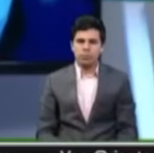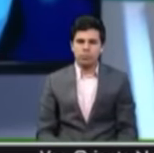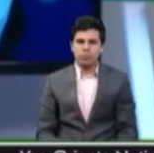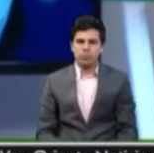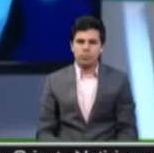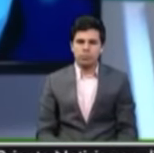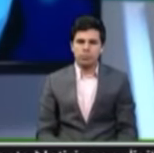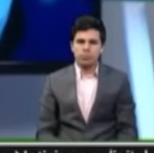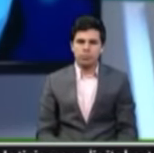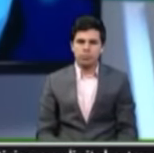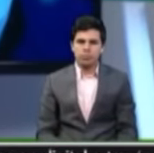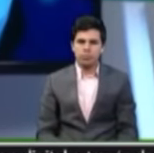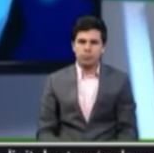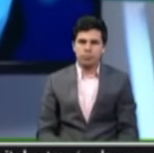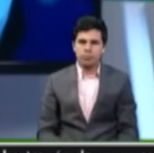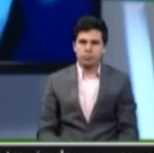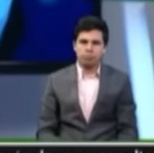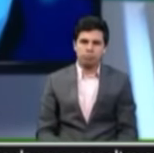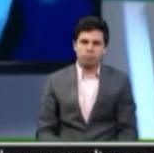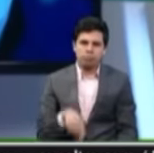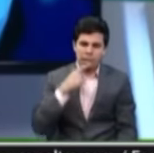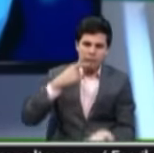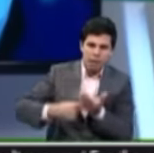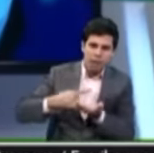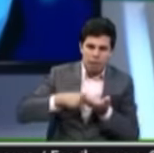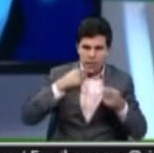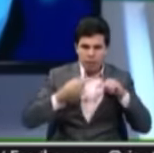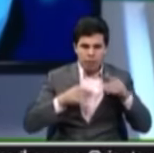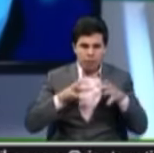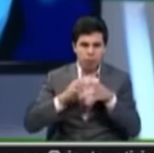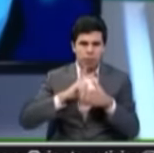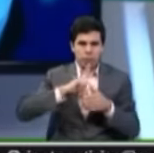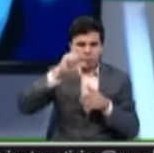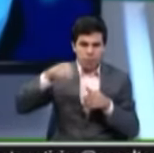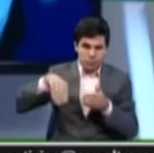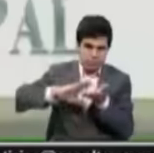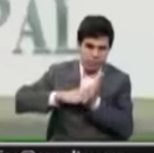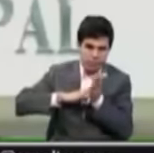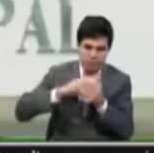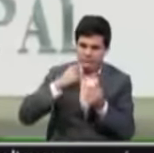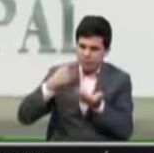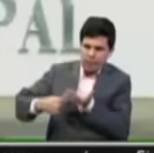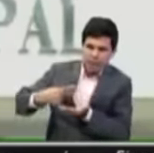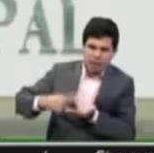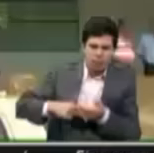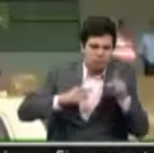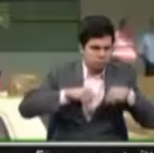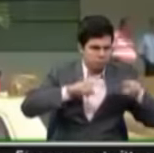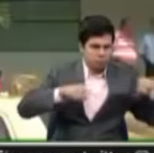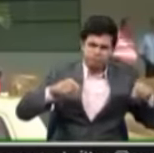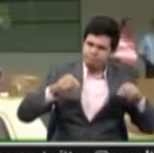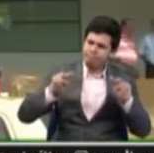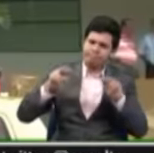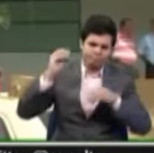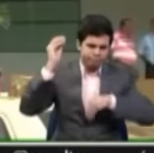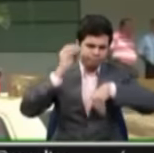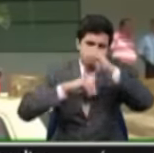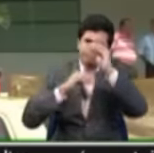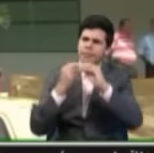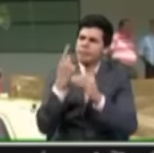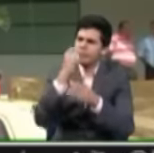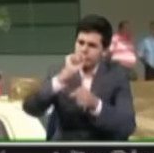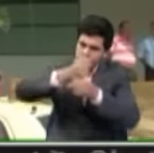Un serio debate se vive al interior del Partido Liberal en Florida Blanca. Un sector dice estar inconforme porque no